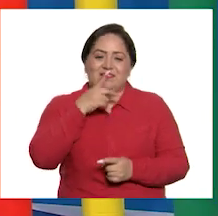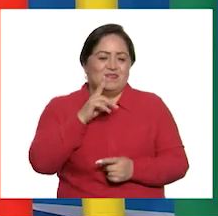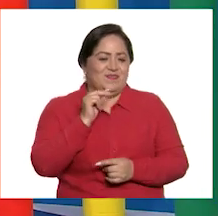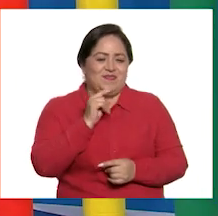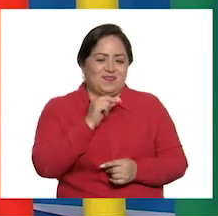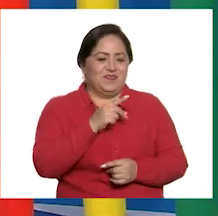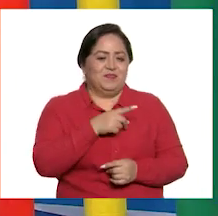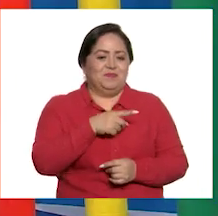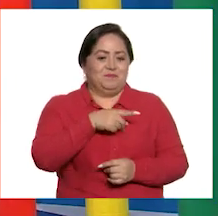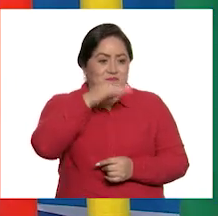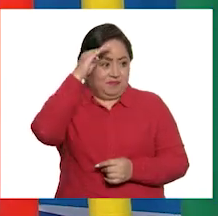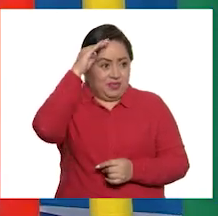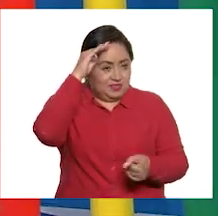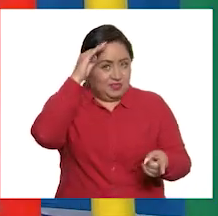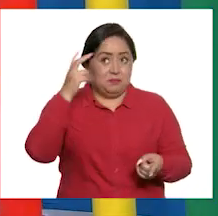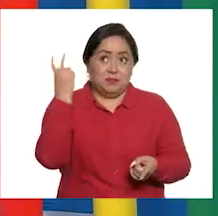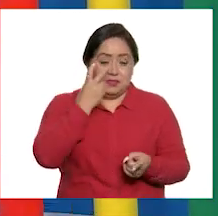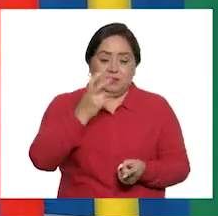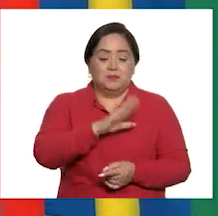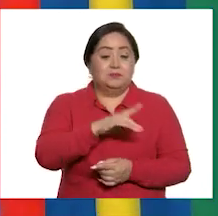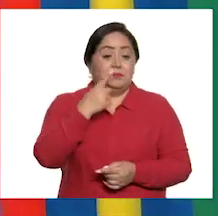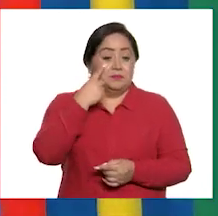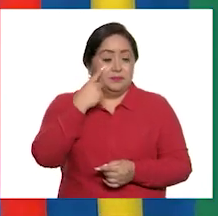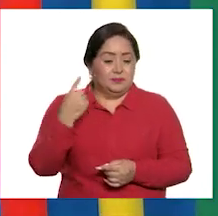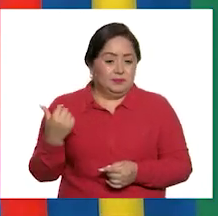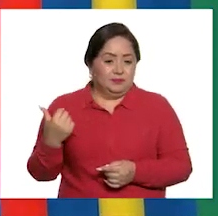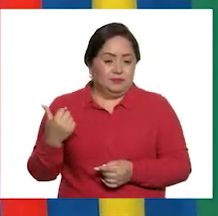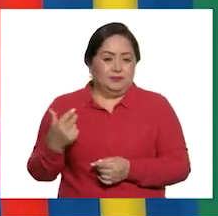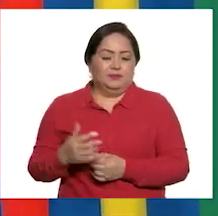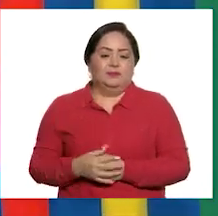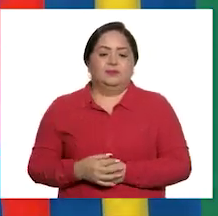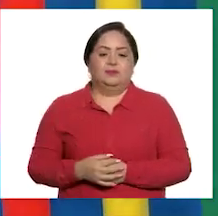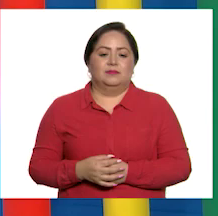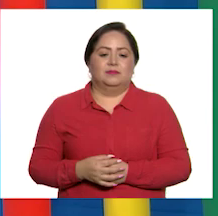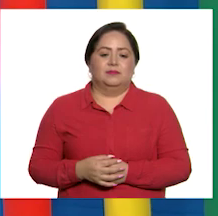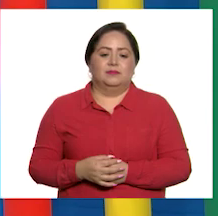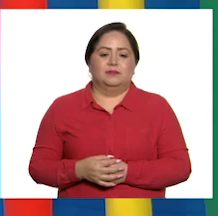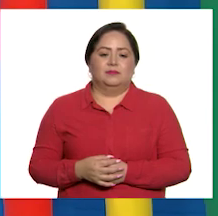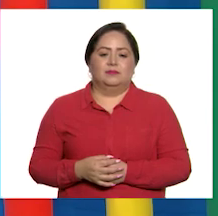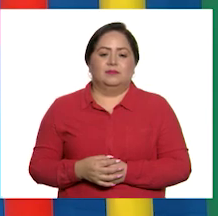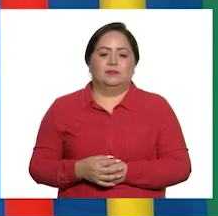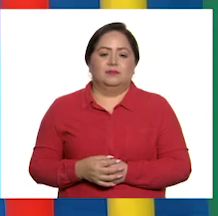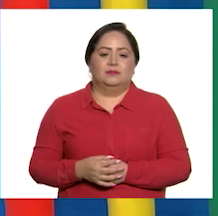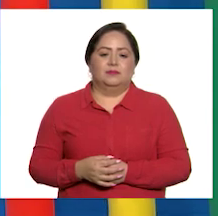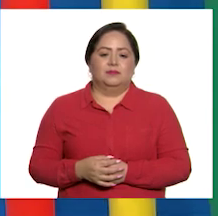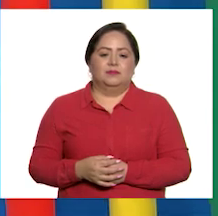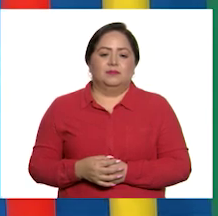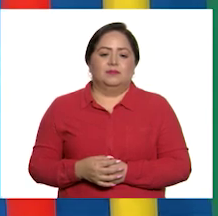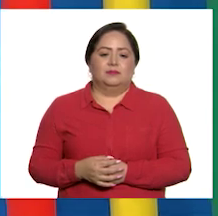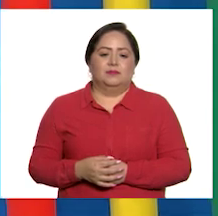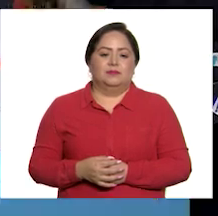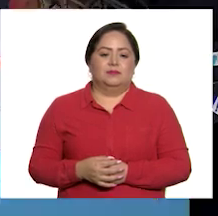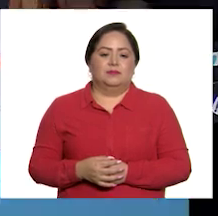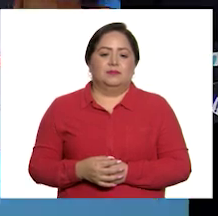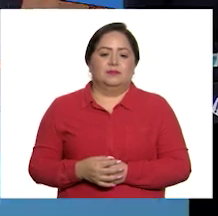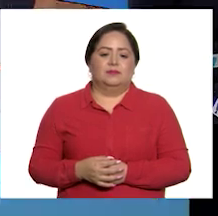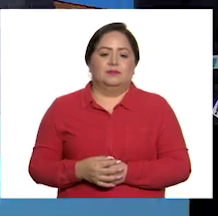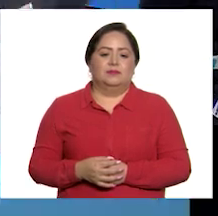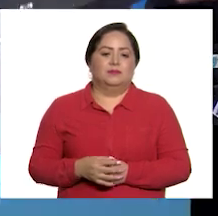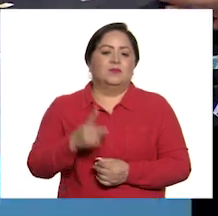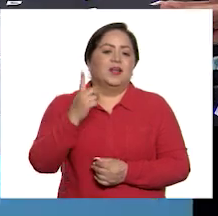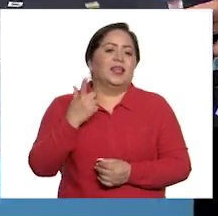una pizza de pepperoni? ¿Es una pizza? Mira, vamos a ver. Primero aquí tengo en esta cajita. Vean. Sí, ¿qué es? Ah, es una tela,